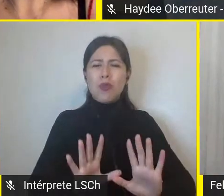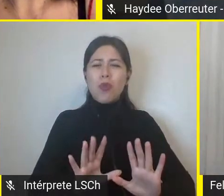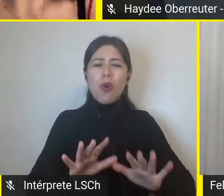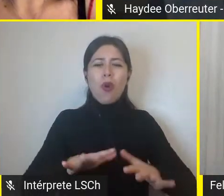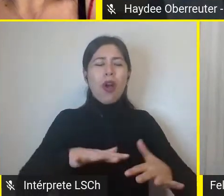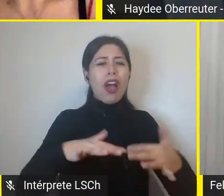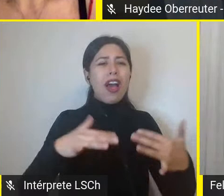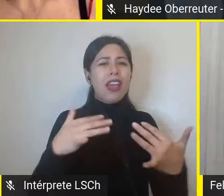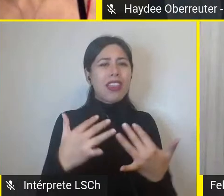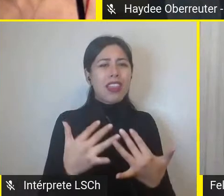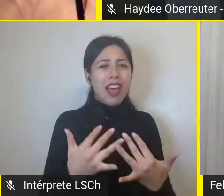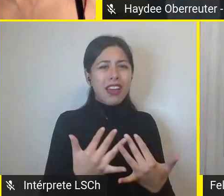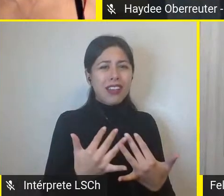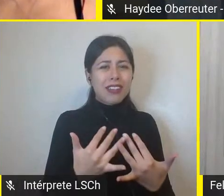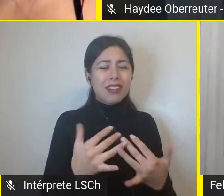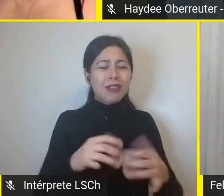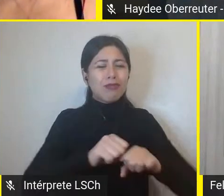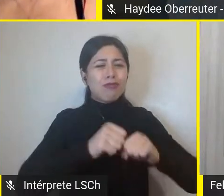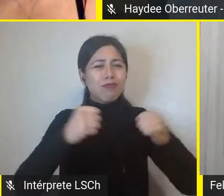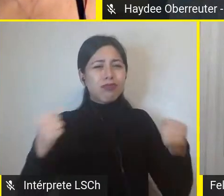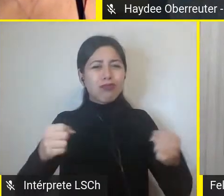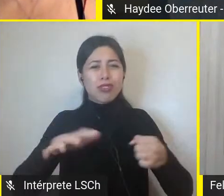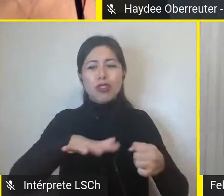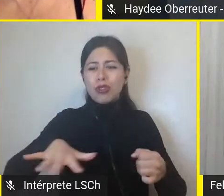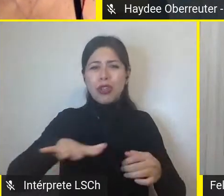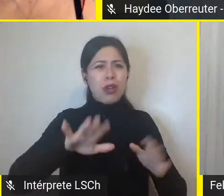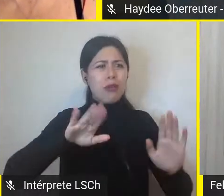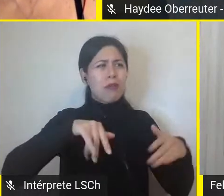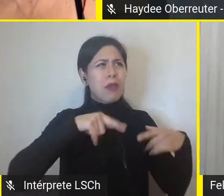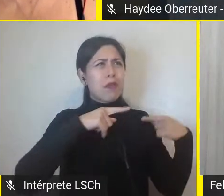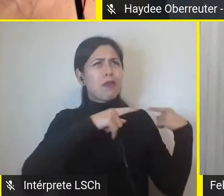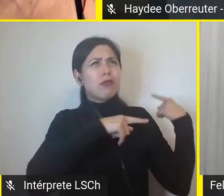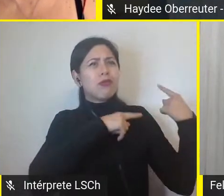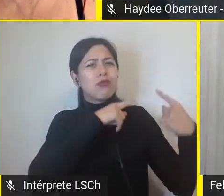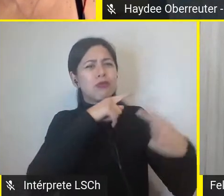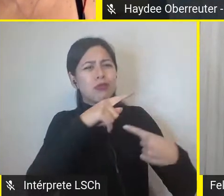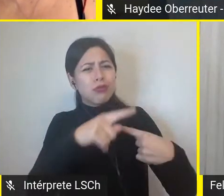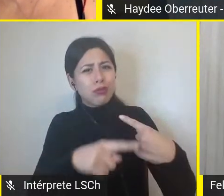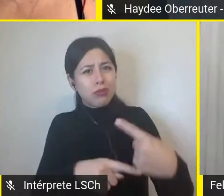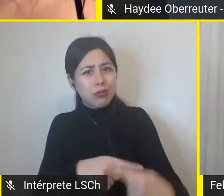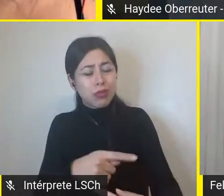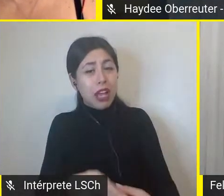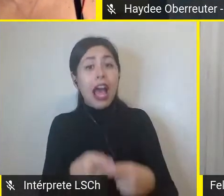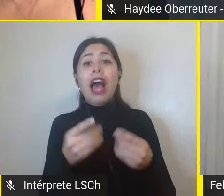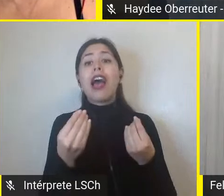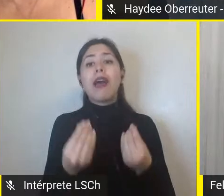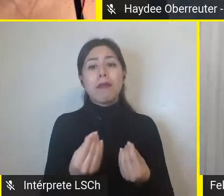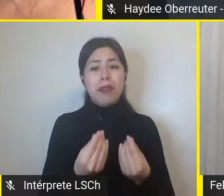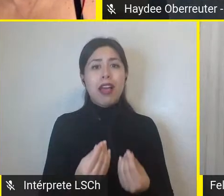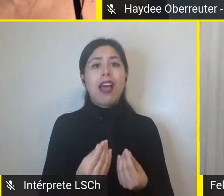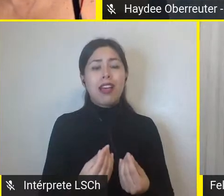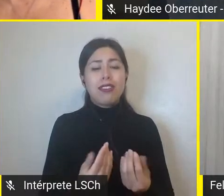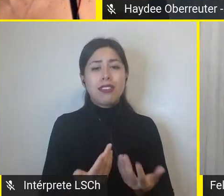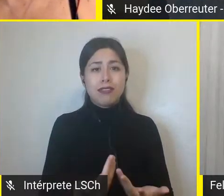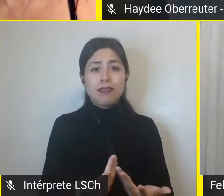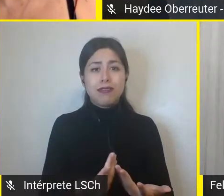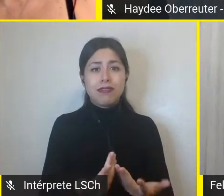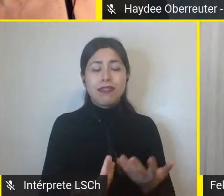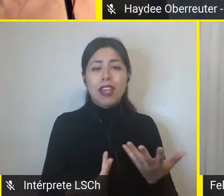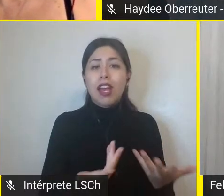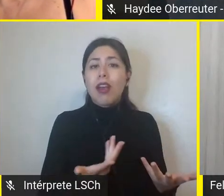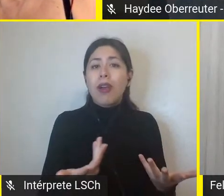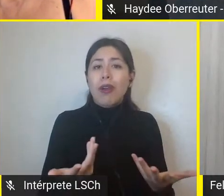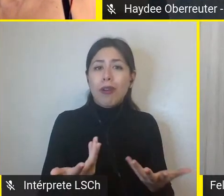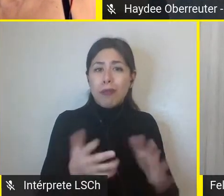esta acumulación de fenómenos. Y aquí ya pasa algo, y aquí es como lo mismo que ocurrió en el 2006 y el 2011,